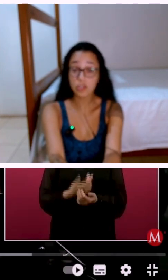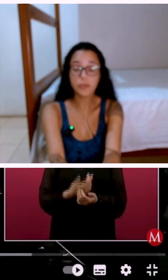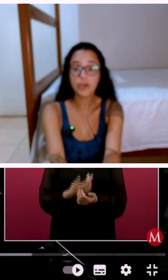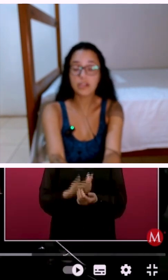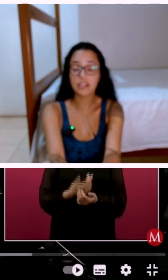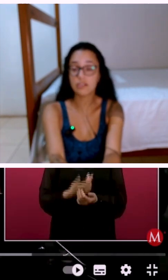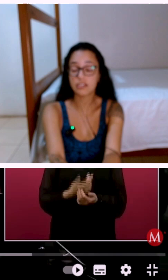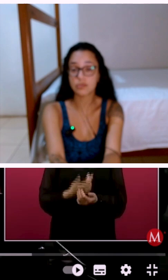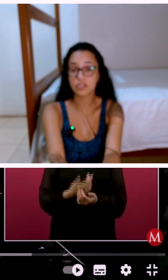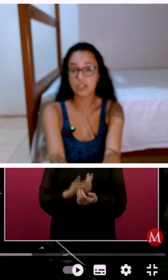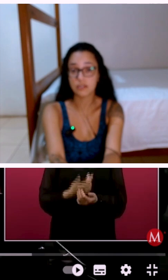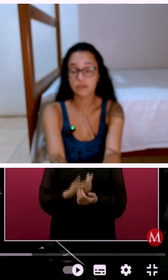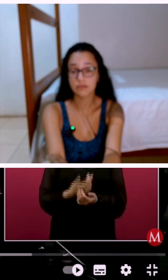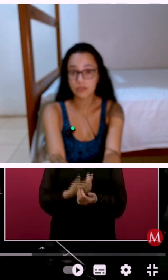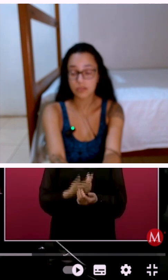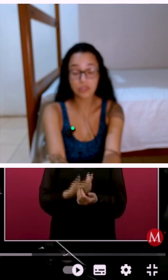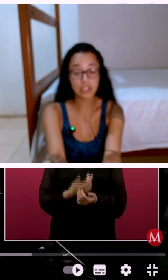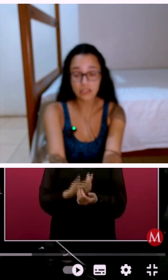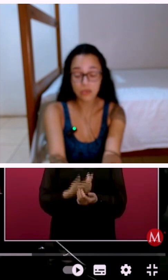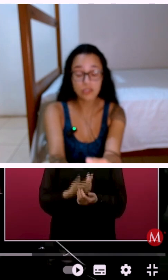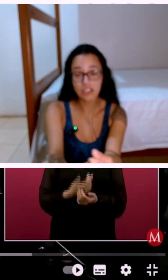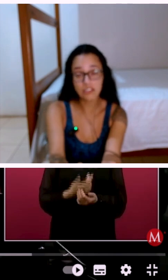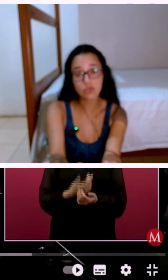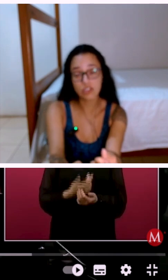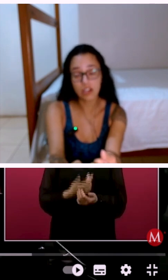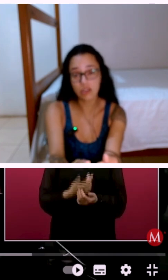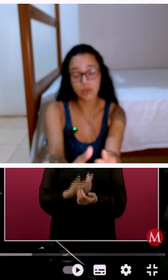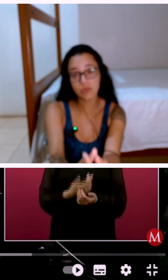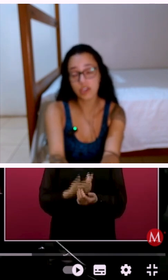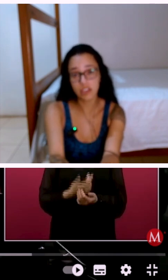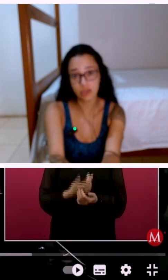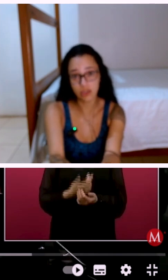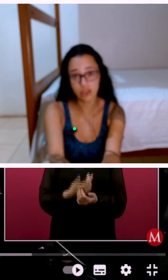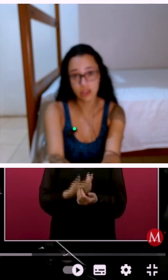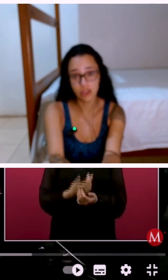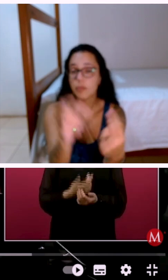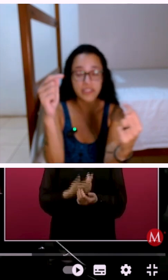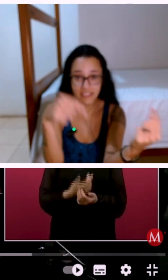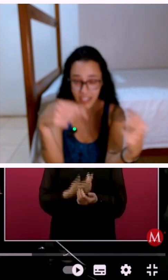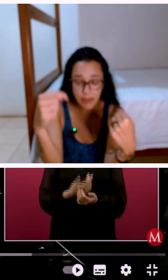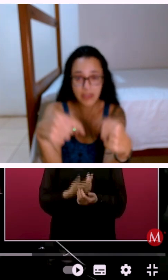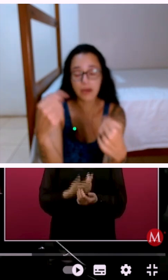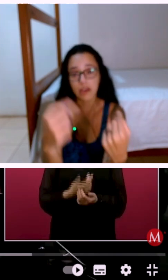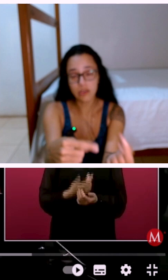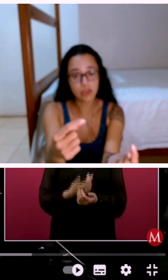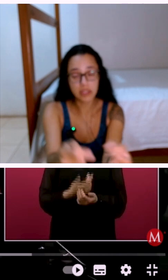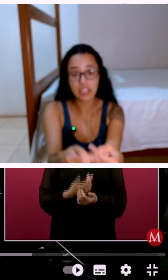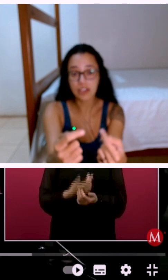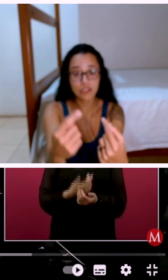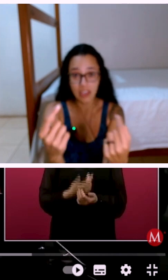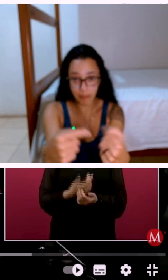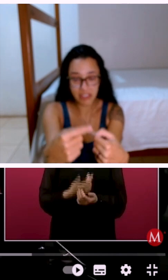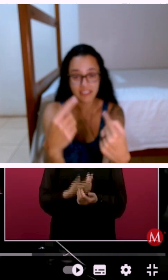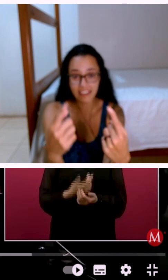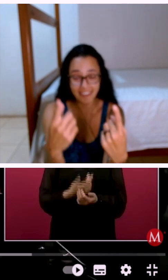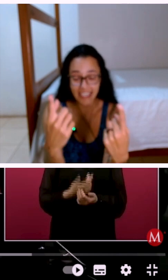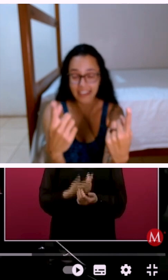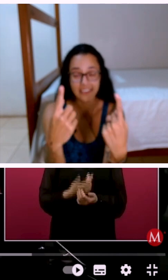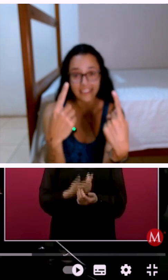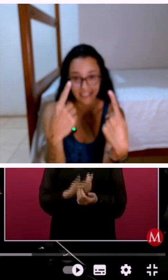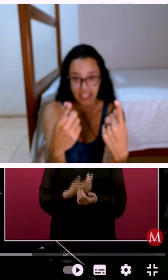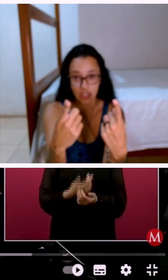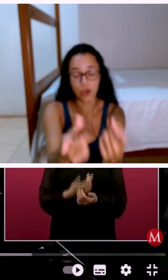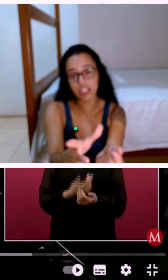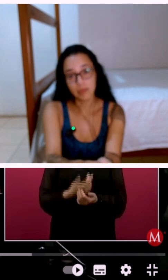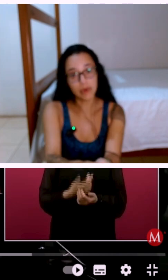yo no puedo creer lo que escuché ustedes ustedes escucharon lo mismo que yo no pues déjame abajo en los comentarios qué piensas